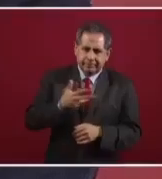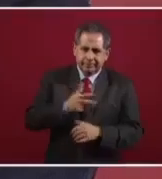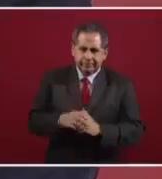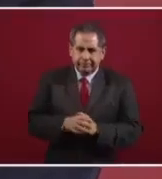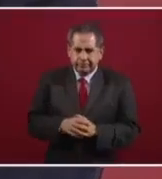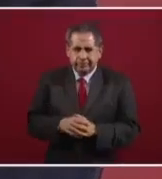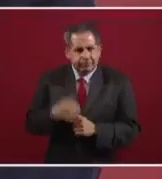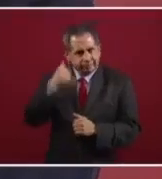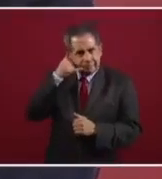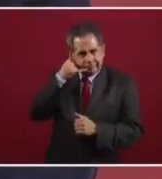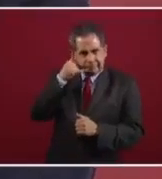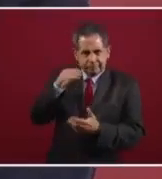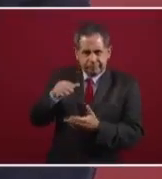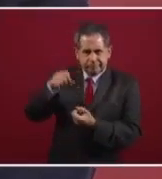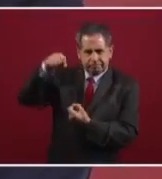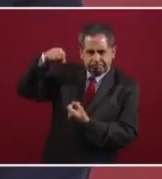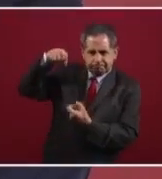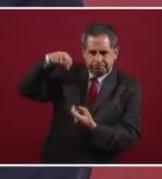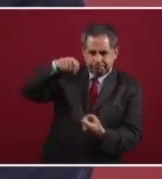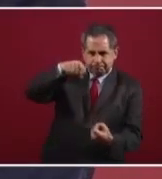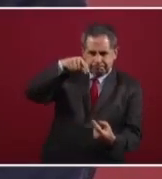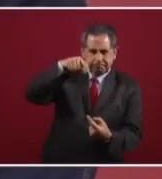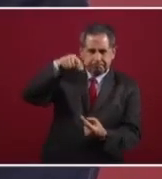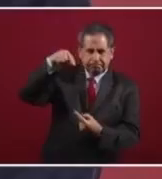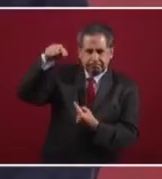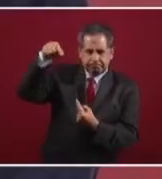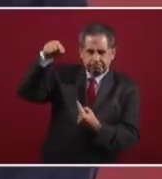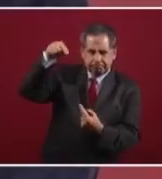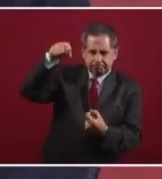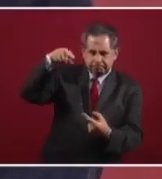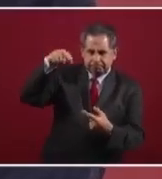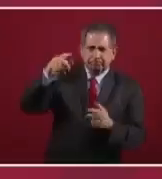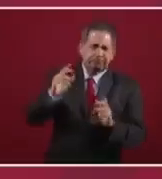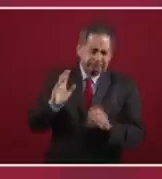un teléfono satelital.